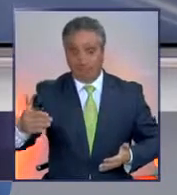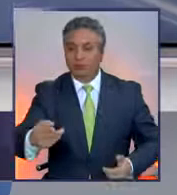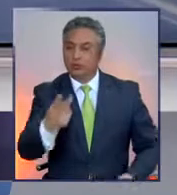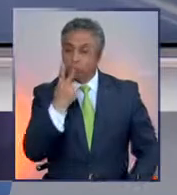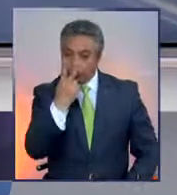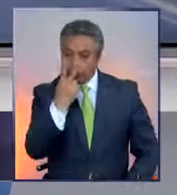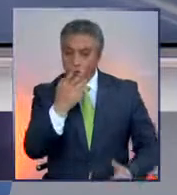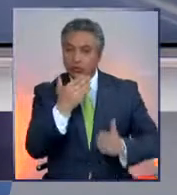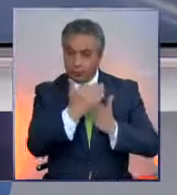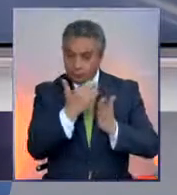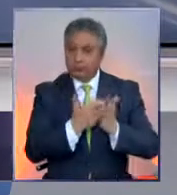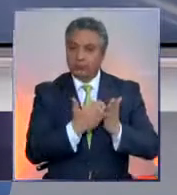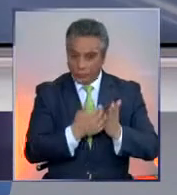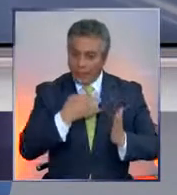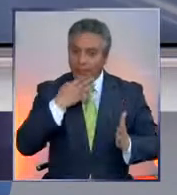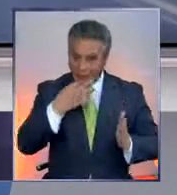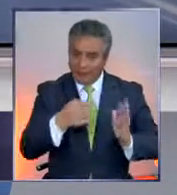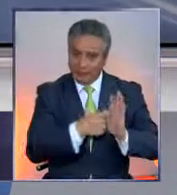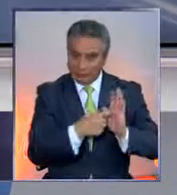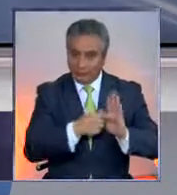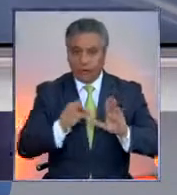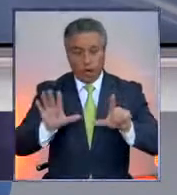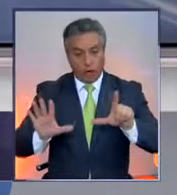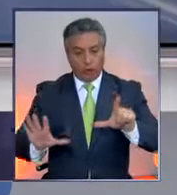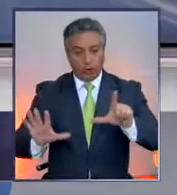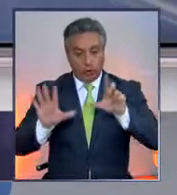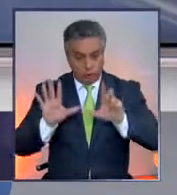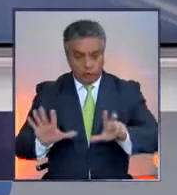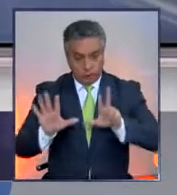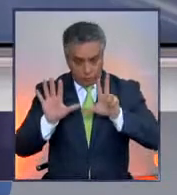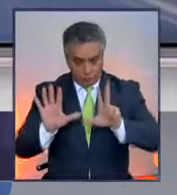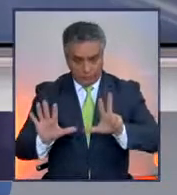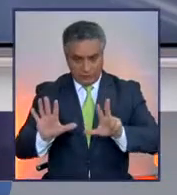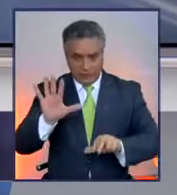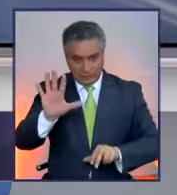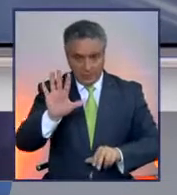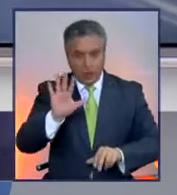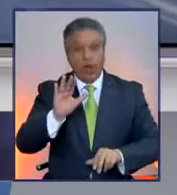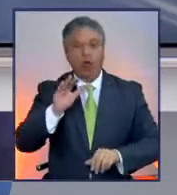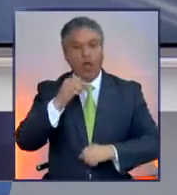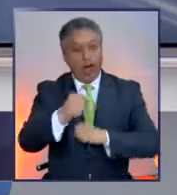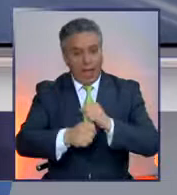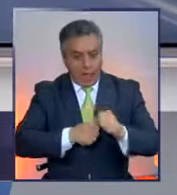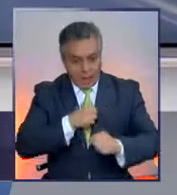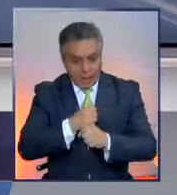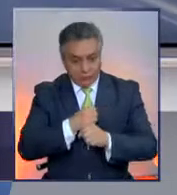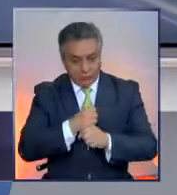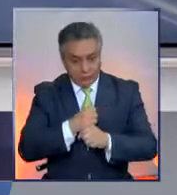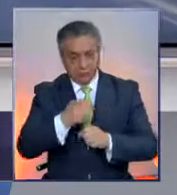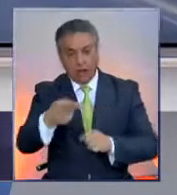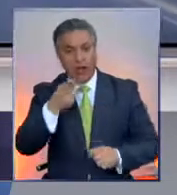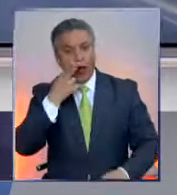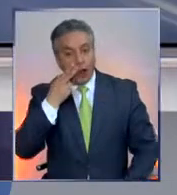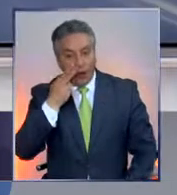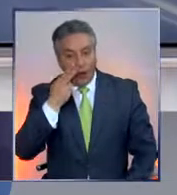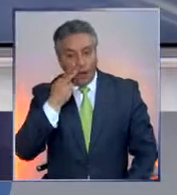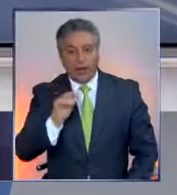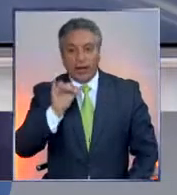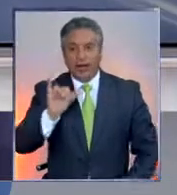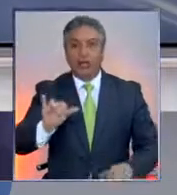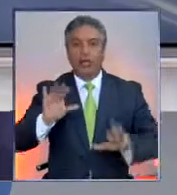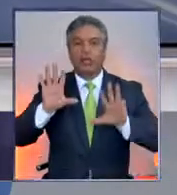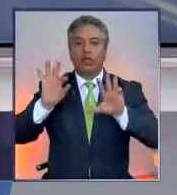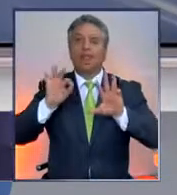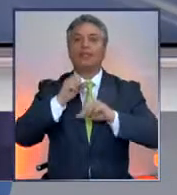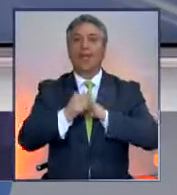de mortalidad, ¿cómo se le llaman? 85 años y 4 meses para los hombres y 90